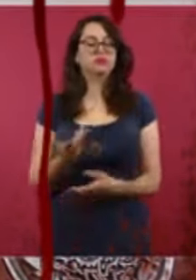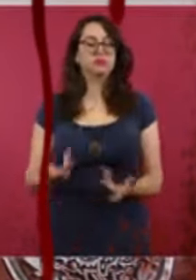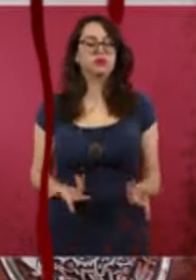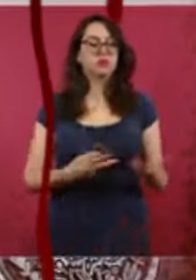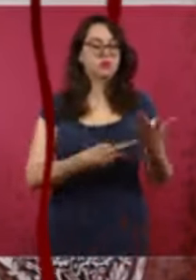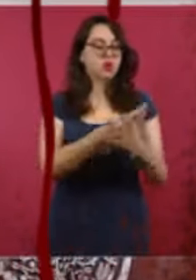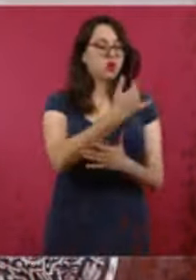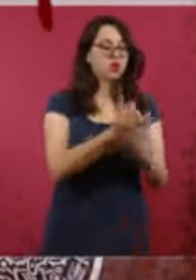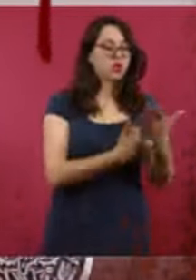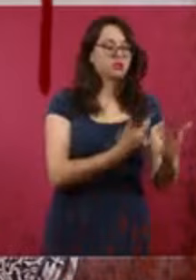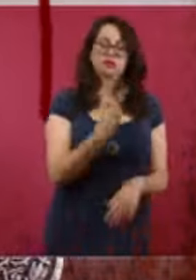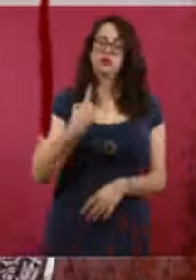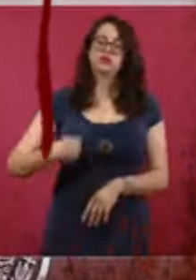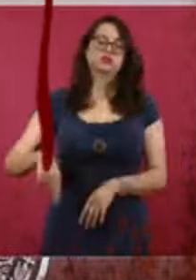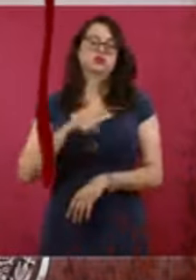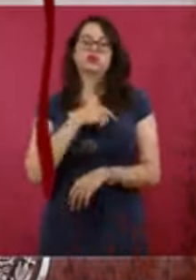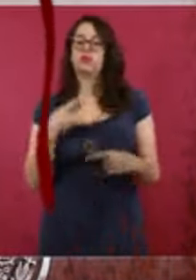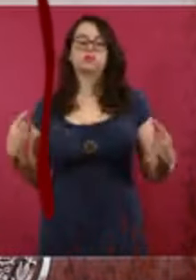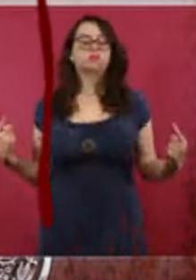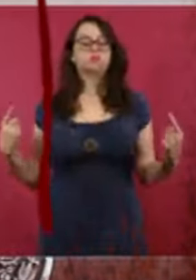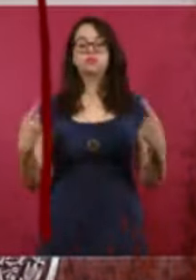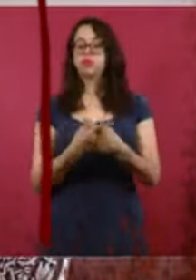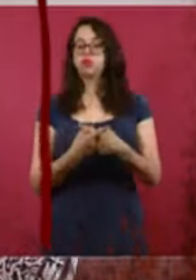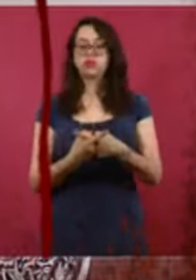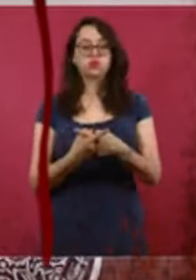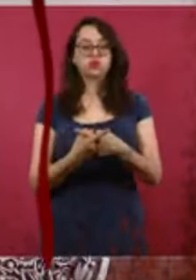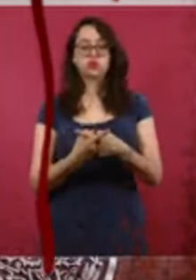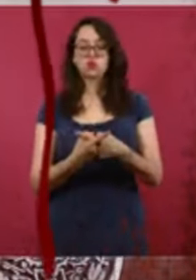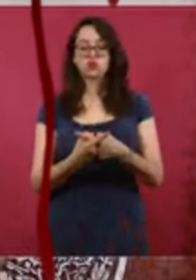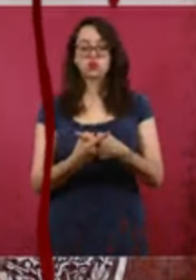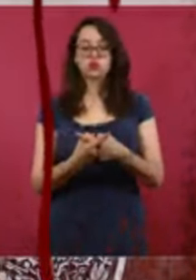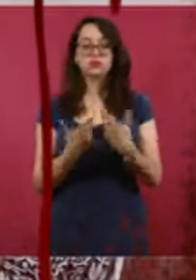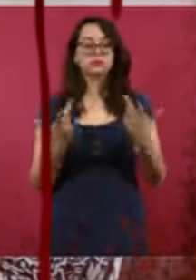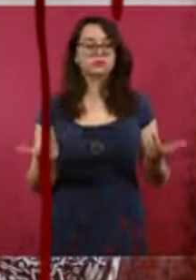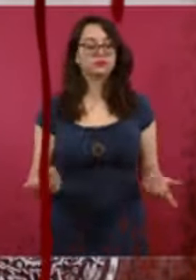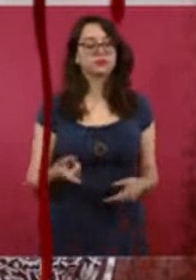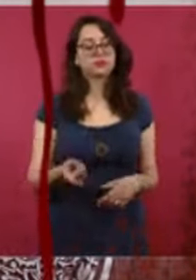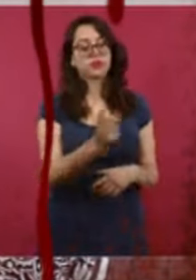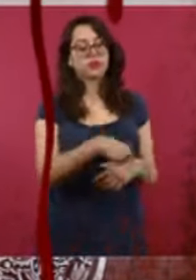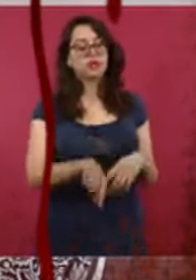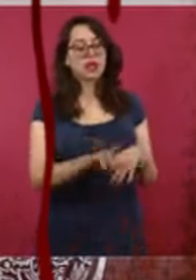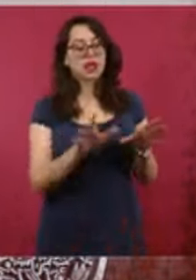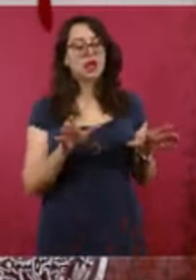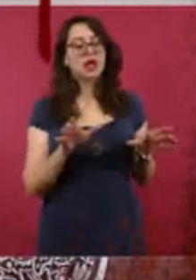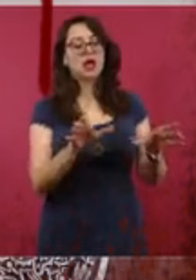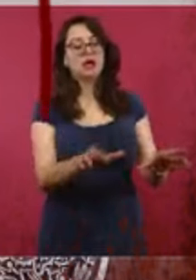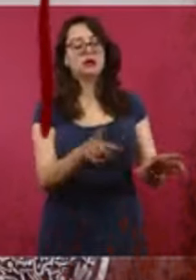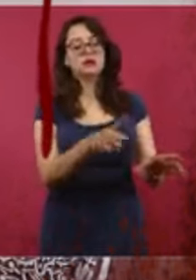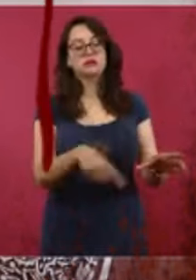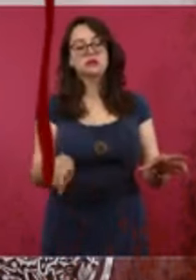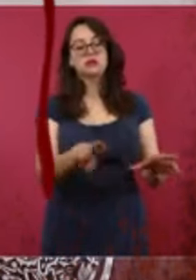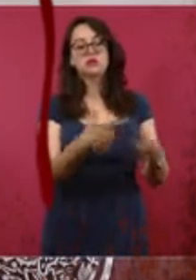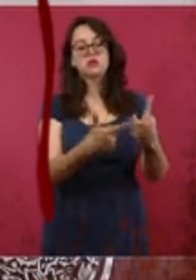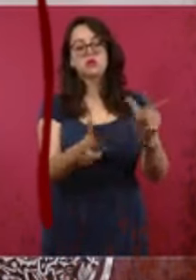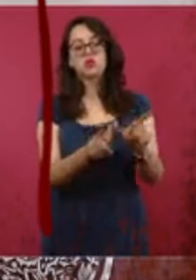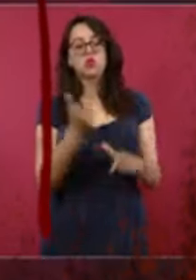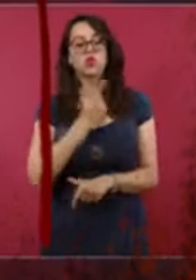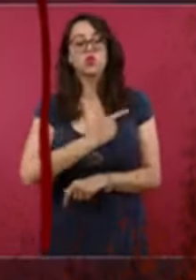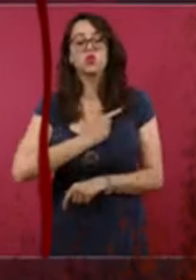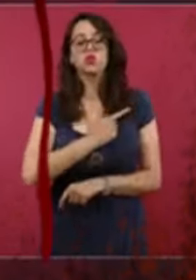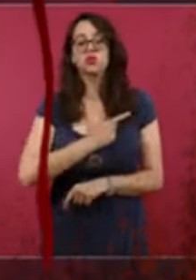que por cierto, ya anda por ahí el estudio de un comité que se puso a analizar lo que había pasado y dicen que